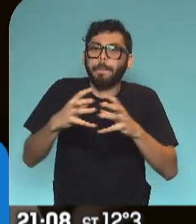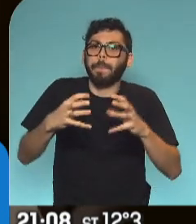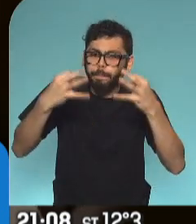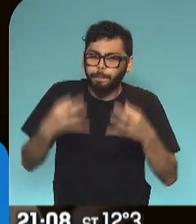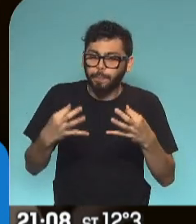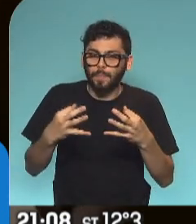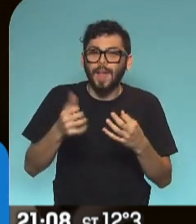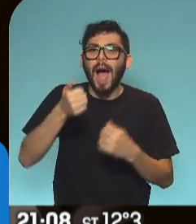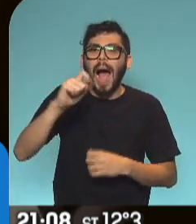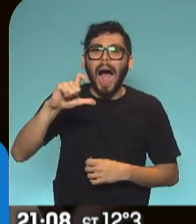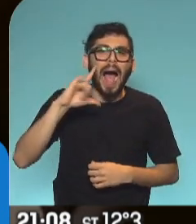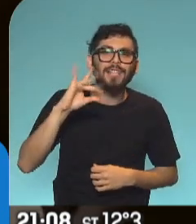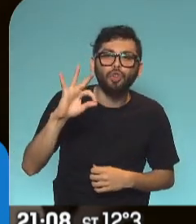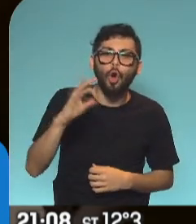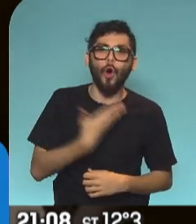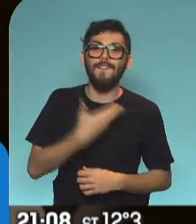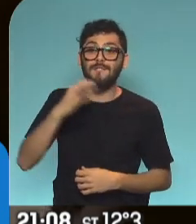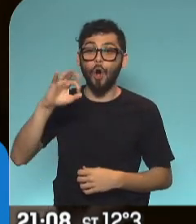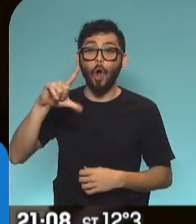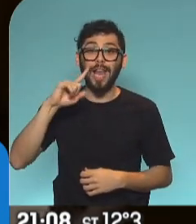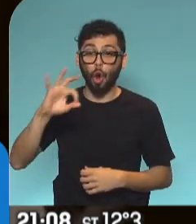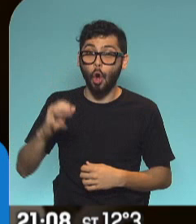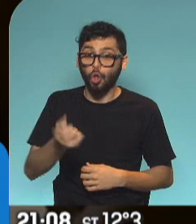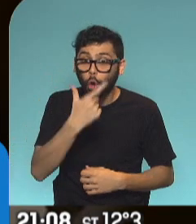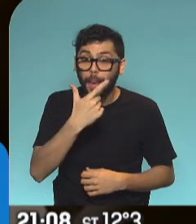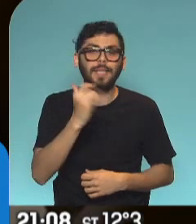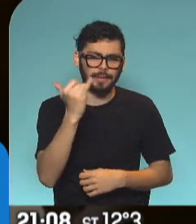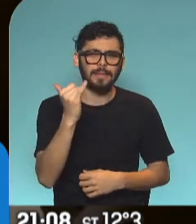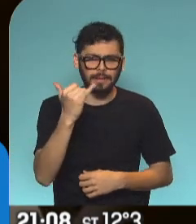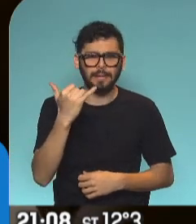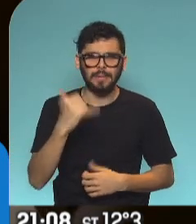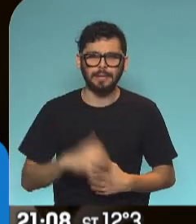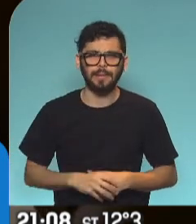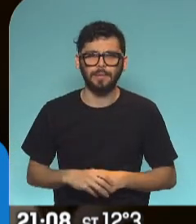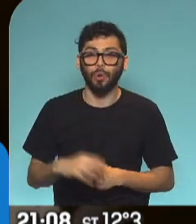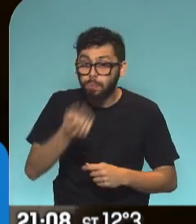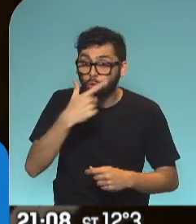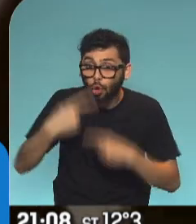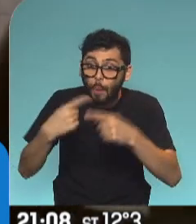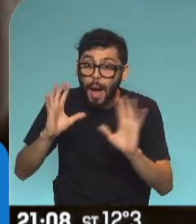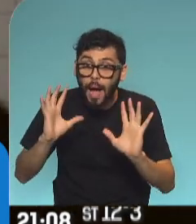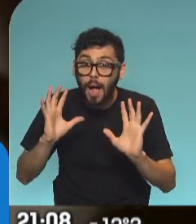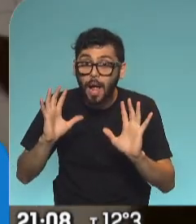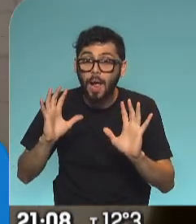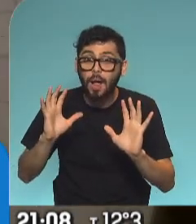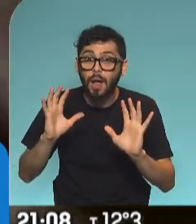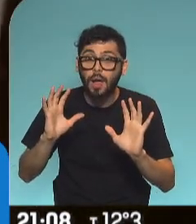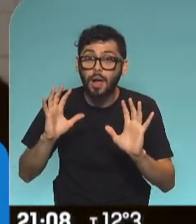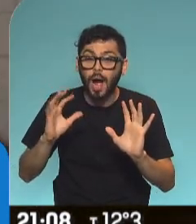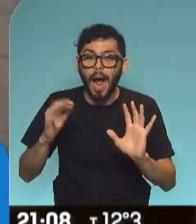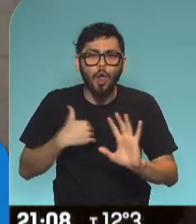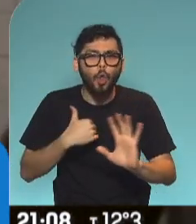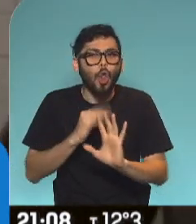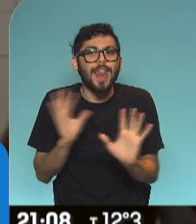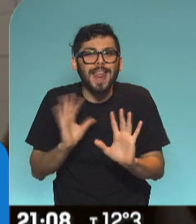Ácido fólico, ¿estás tomando? Sí. Sí, ácido fólico. Sí. ¿Lo estás tomando? Ah,